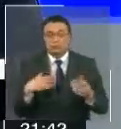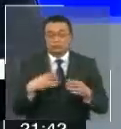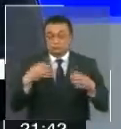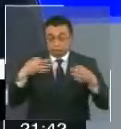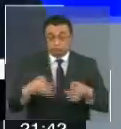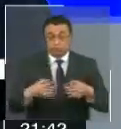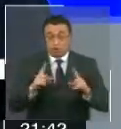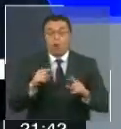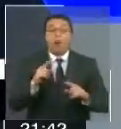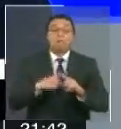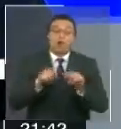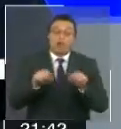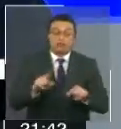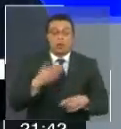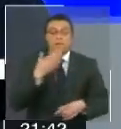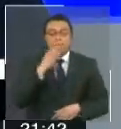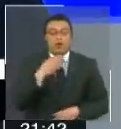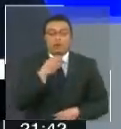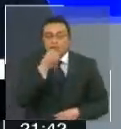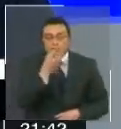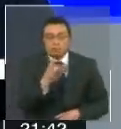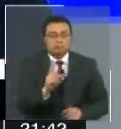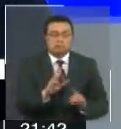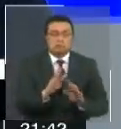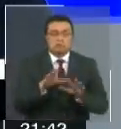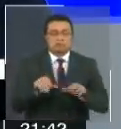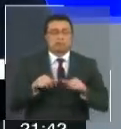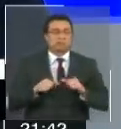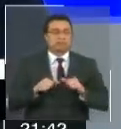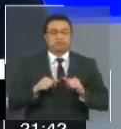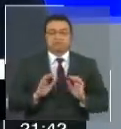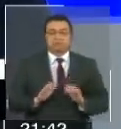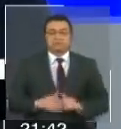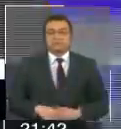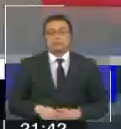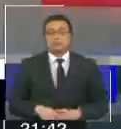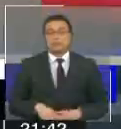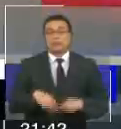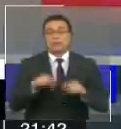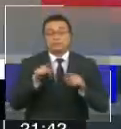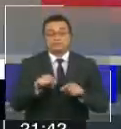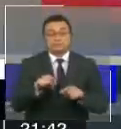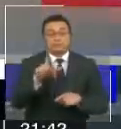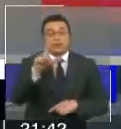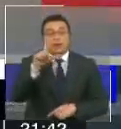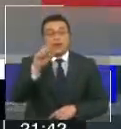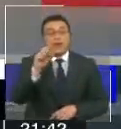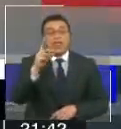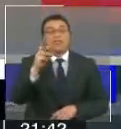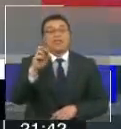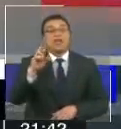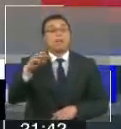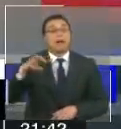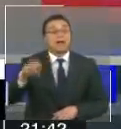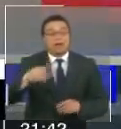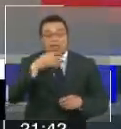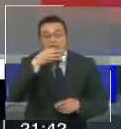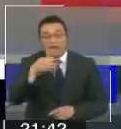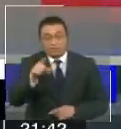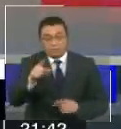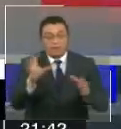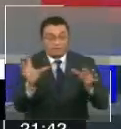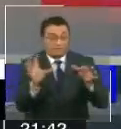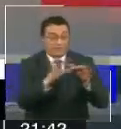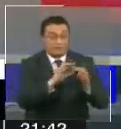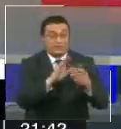y yo prefiero, por tanto, no emitir mayor opinión sobre eso. Hoy día, el señor Leyerman, cuando hablaba de su vinculación